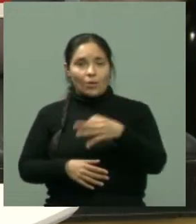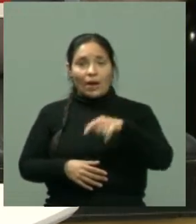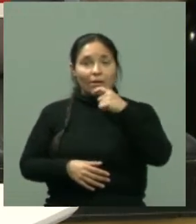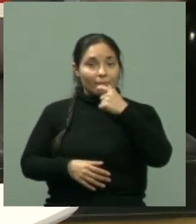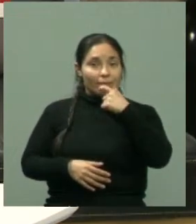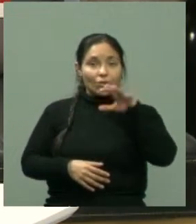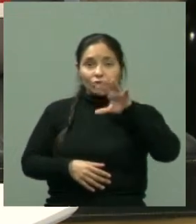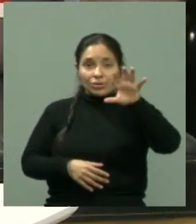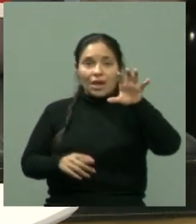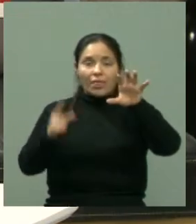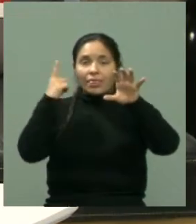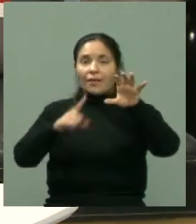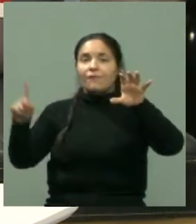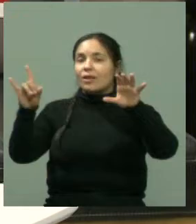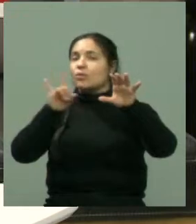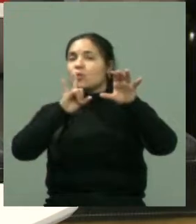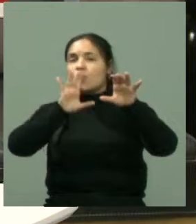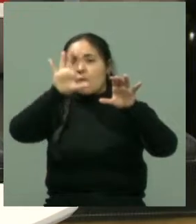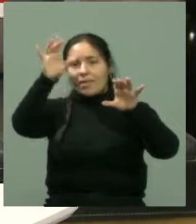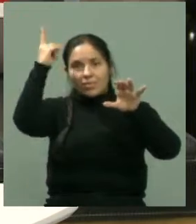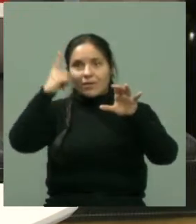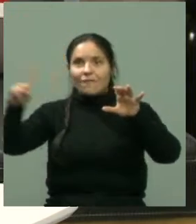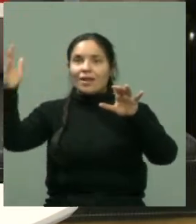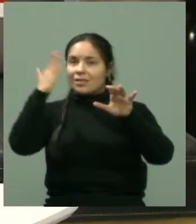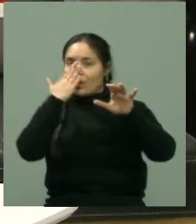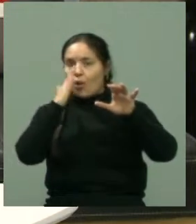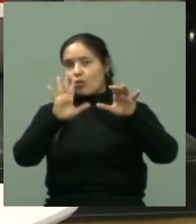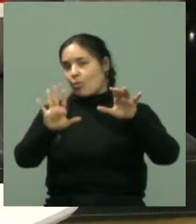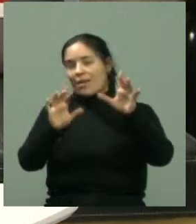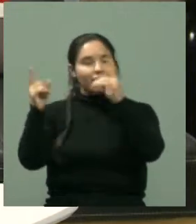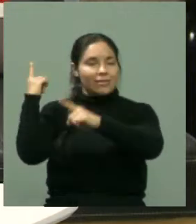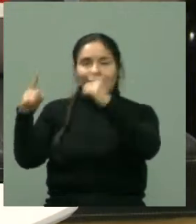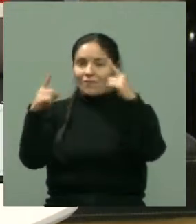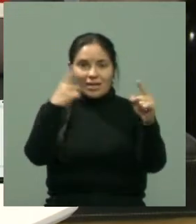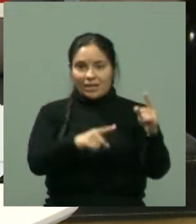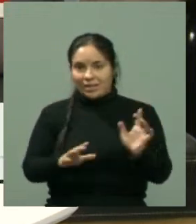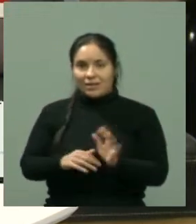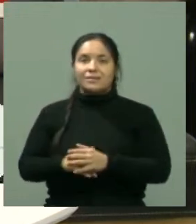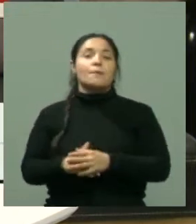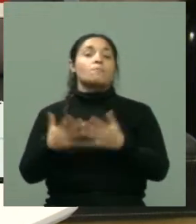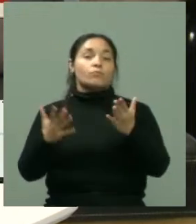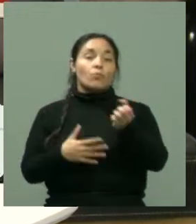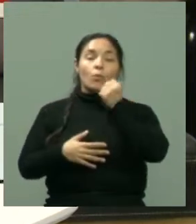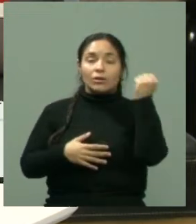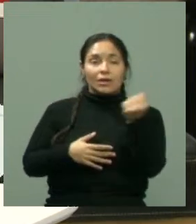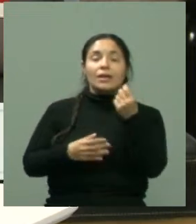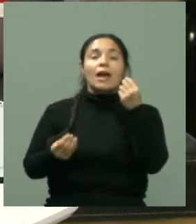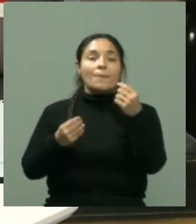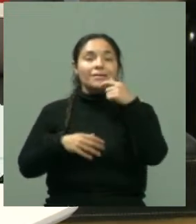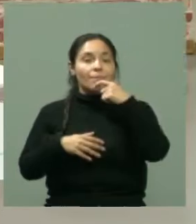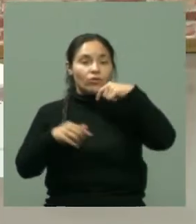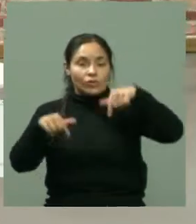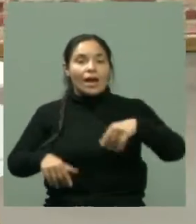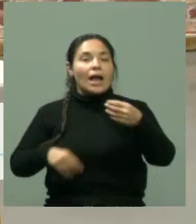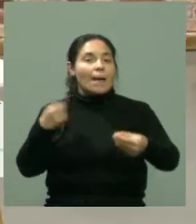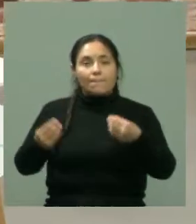Mendoza probablemente no es lo mismo que vive Tucumán, lo mismo que vive Córdoba. Entonces nuestra tarea en sí es como pensar en lo que realmente sucede en Mendoza y